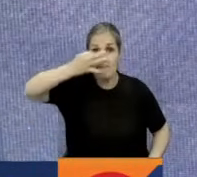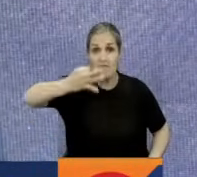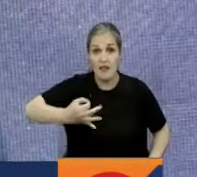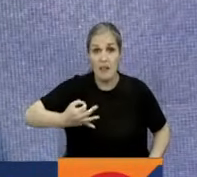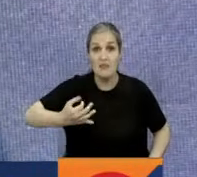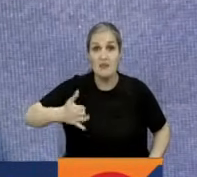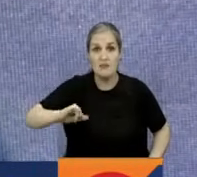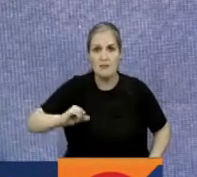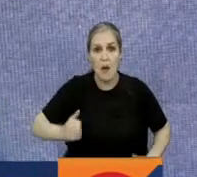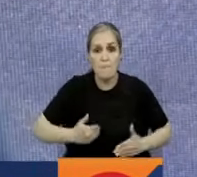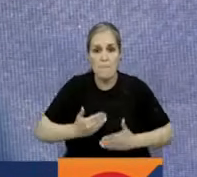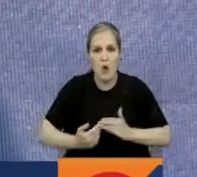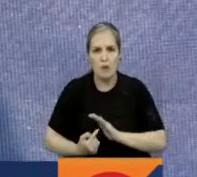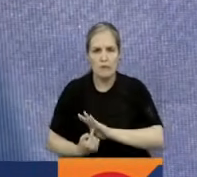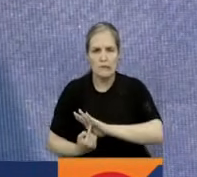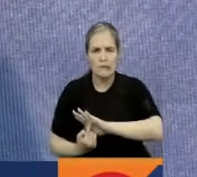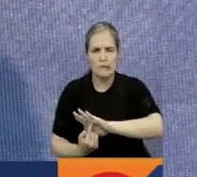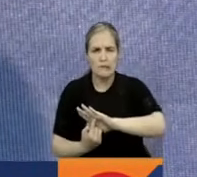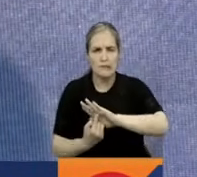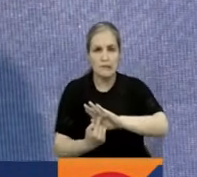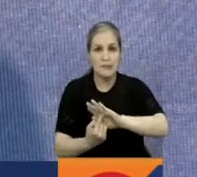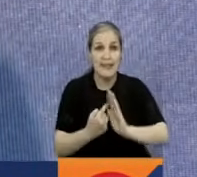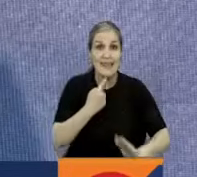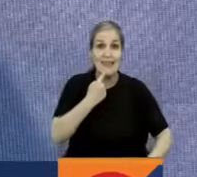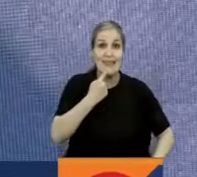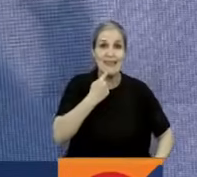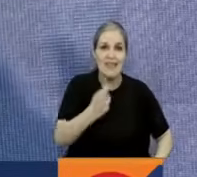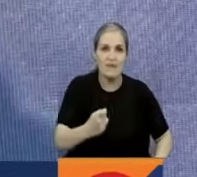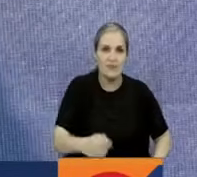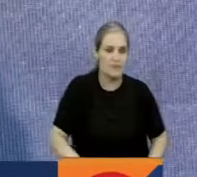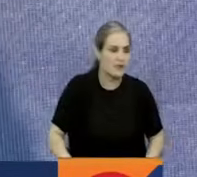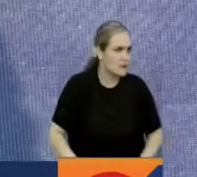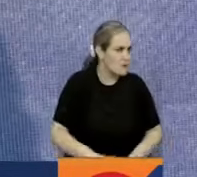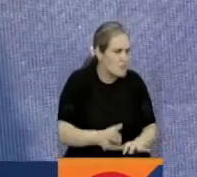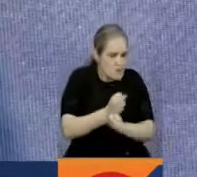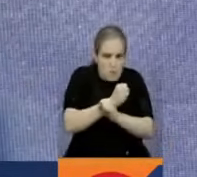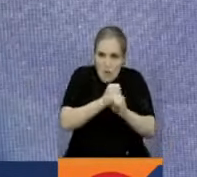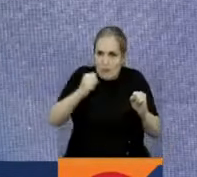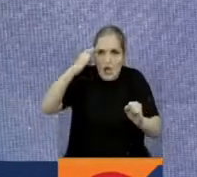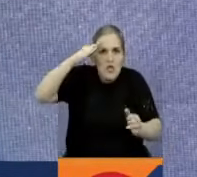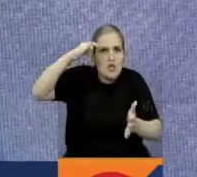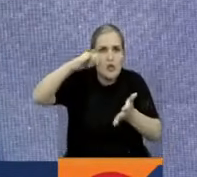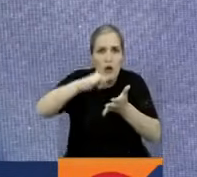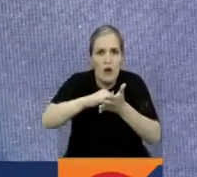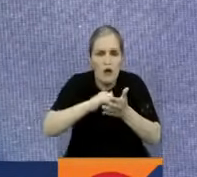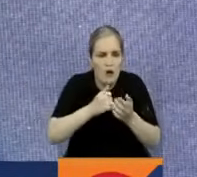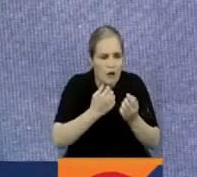apareciendo. Difícil, terrible, a veces increíble.